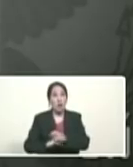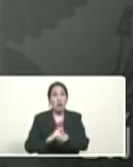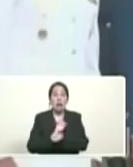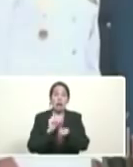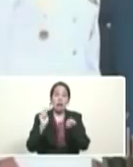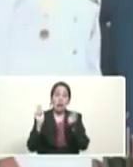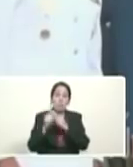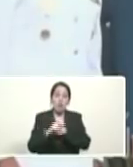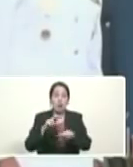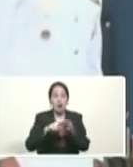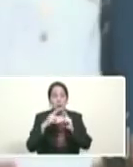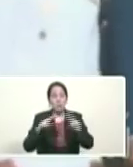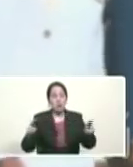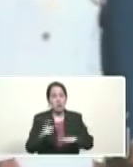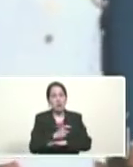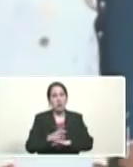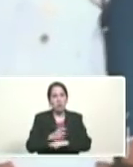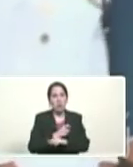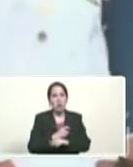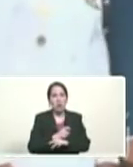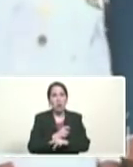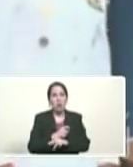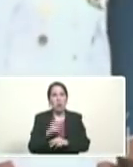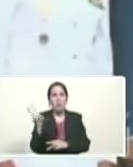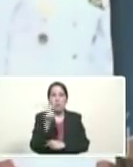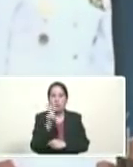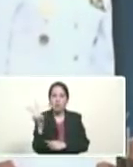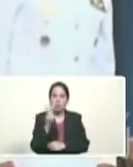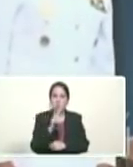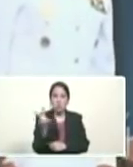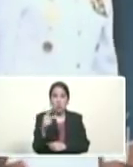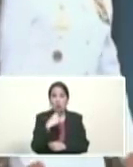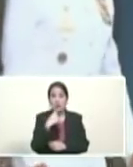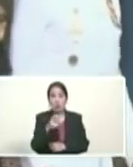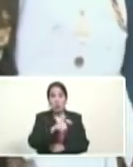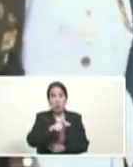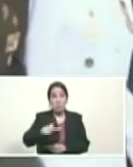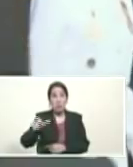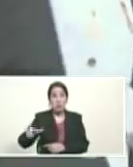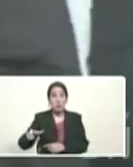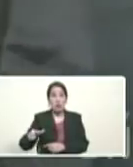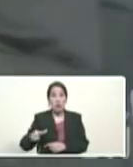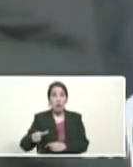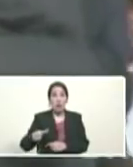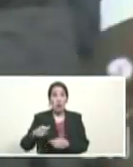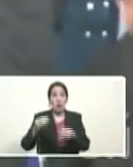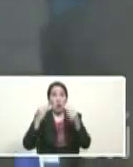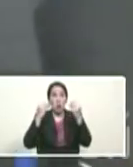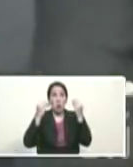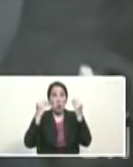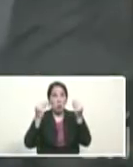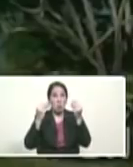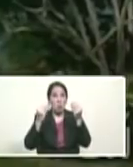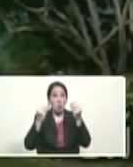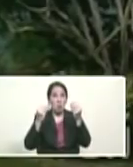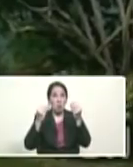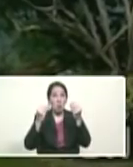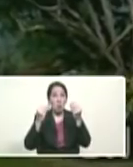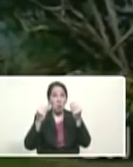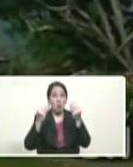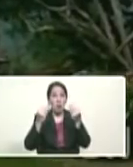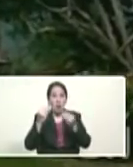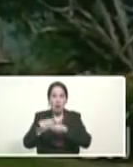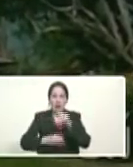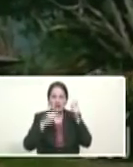venezuela varios funcionarios venezolanos dijeron que el complot que sacudió la capital fue asesorado por colombia y